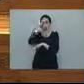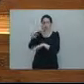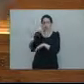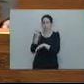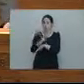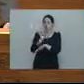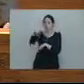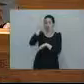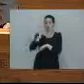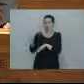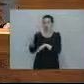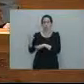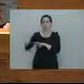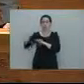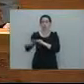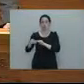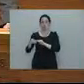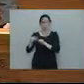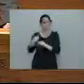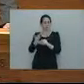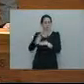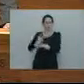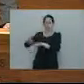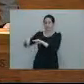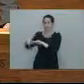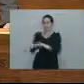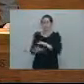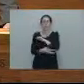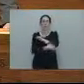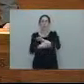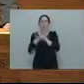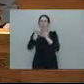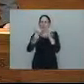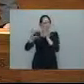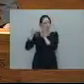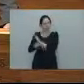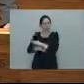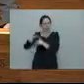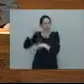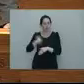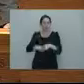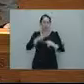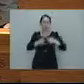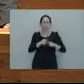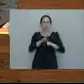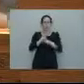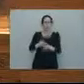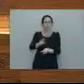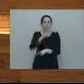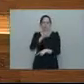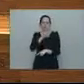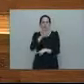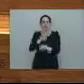de lo que nosotros planteamos. Ya ha sido definida la pobreza energética, las dificultades que poseen las familias para hacer frente a los gastos